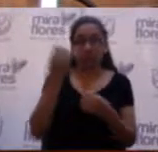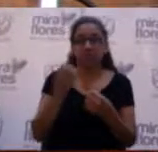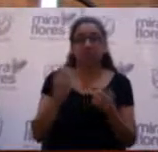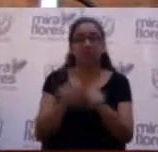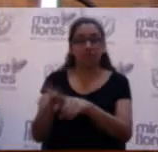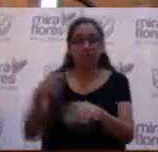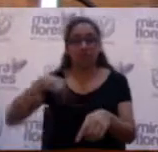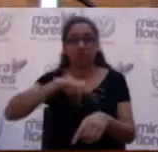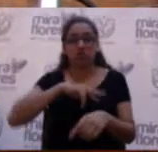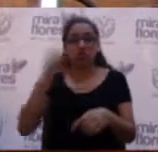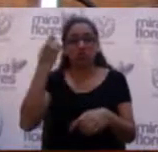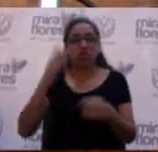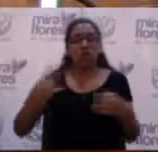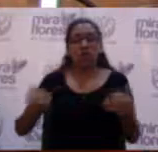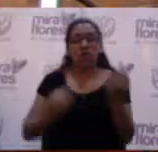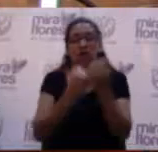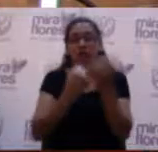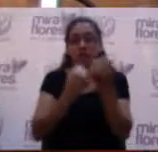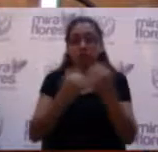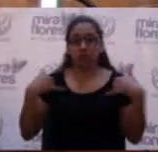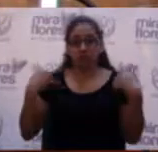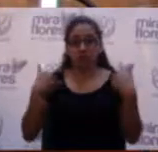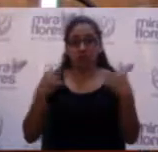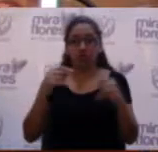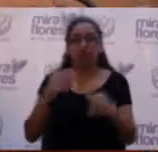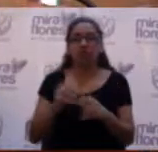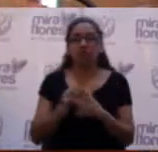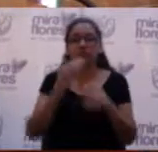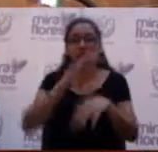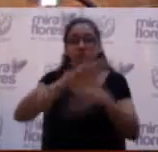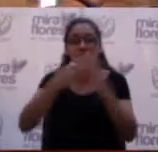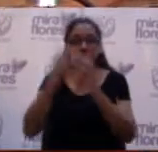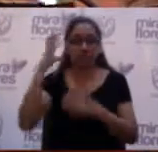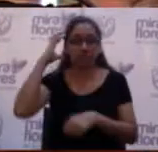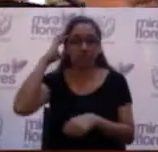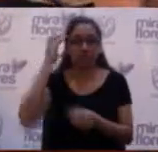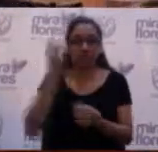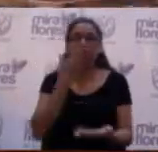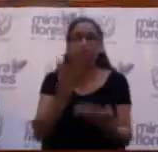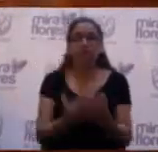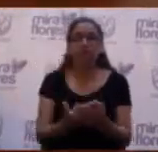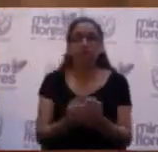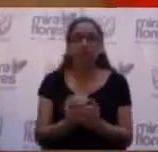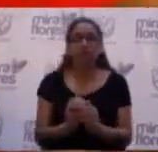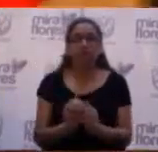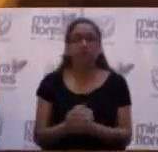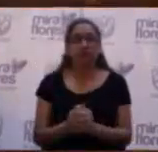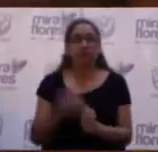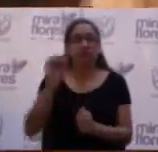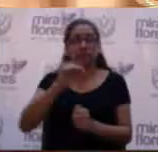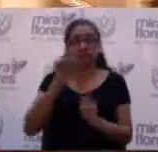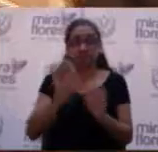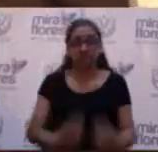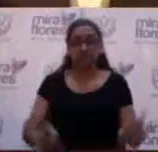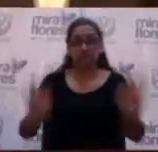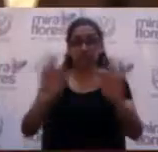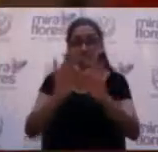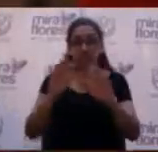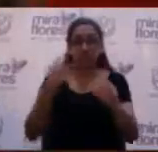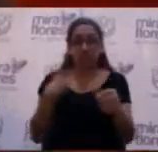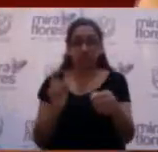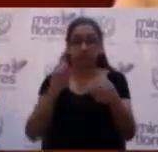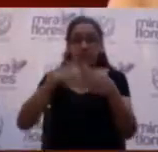jóvenes y sobre todo también a los niños, niñas y adolescentes del distrito. Gracias. Muy bien, muchas gracias. Es importante también esa participación